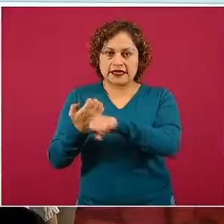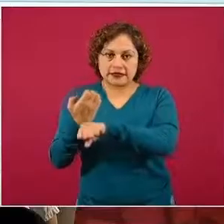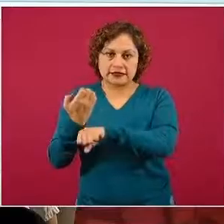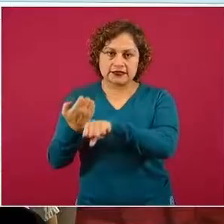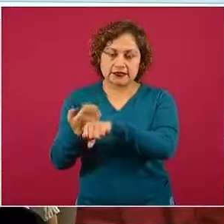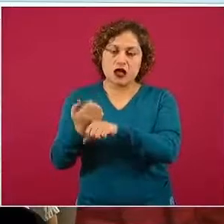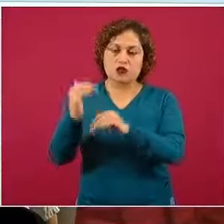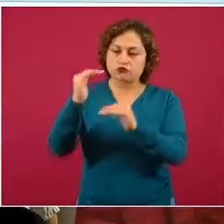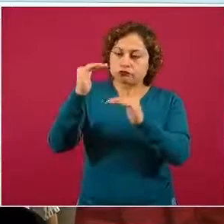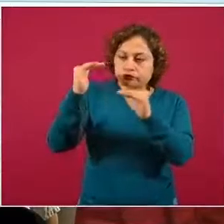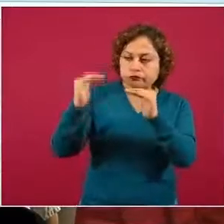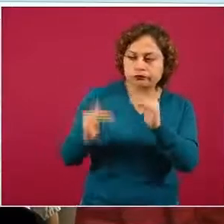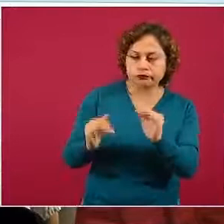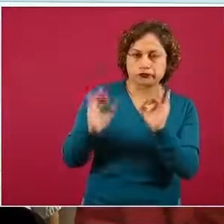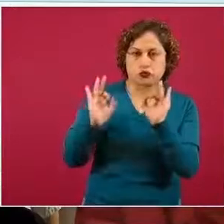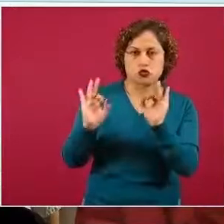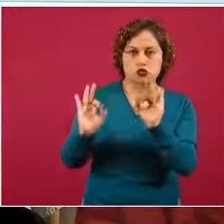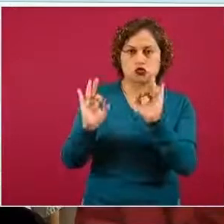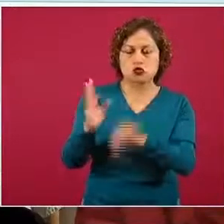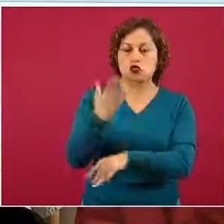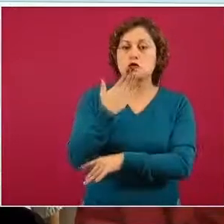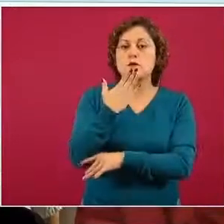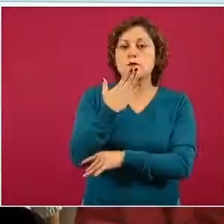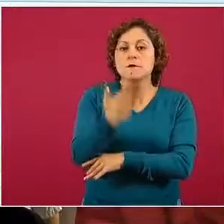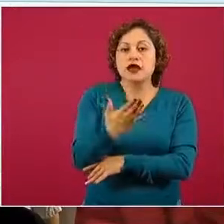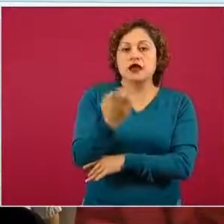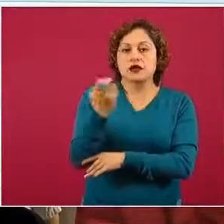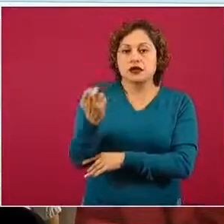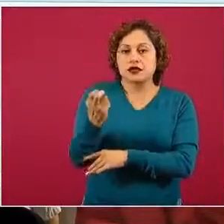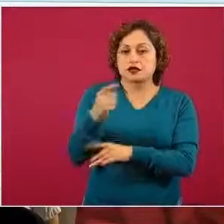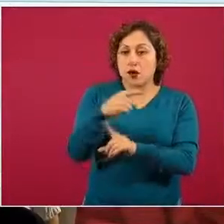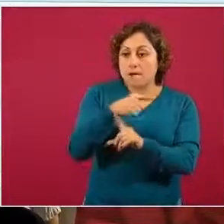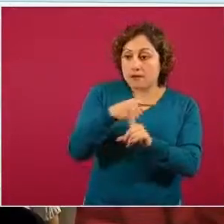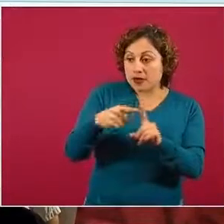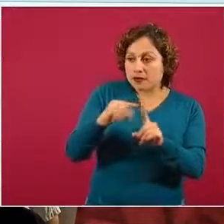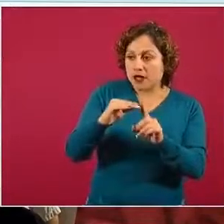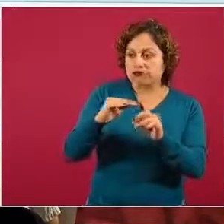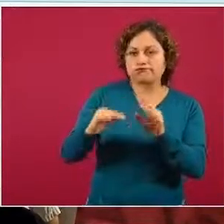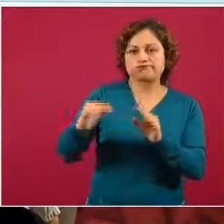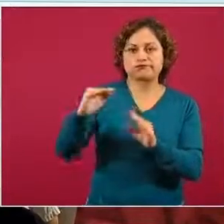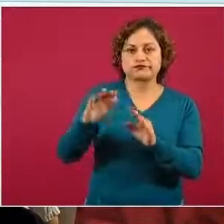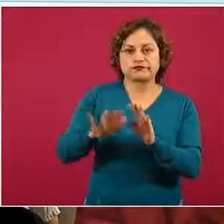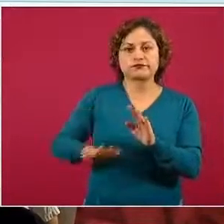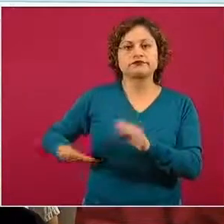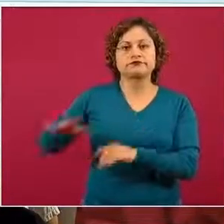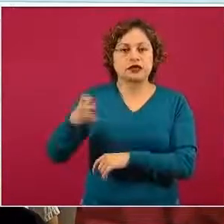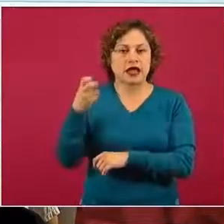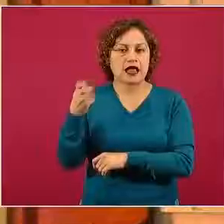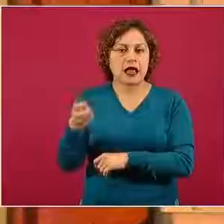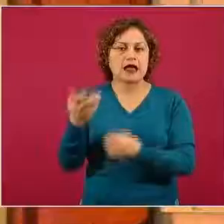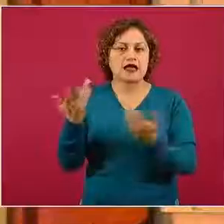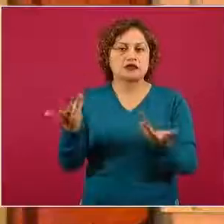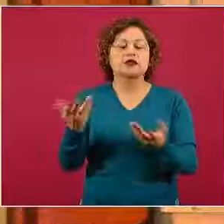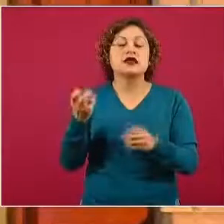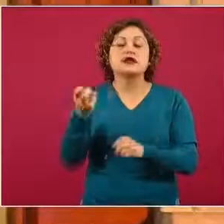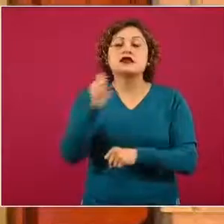tienen, digamos que muy buena disponibilidad, por lo menos más de la mitad, y muchas de ellas inclusive arriba del